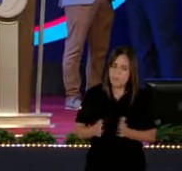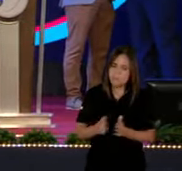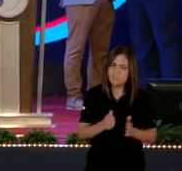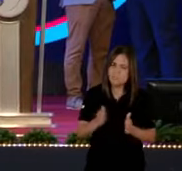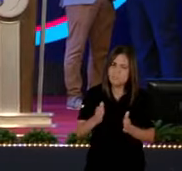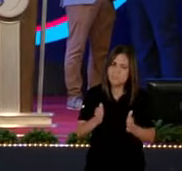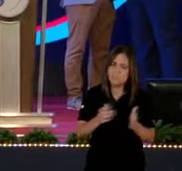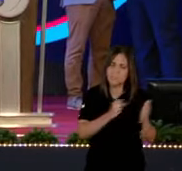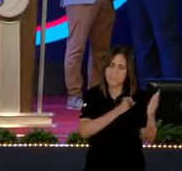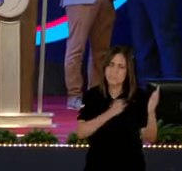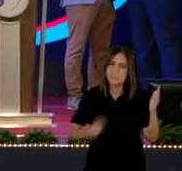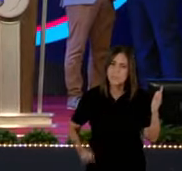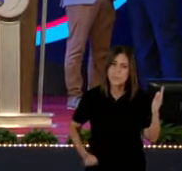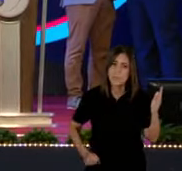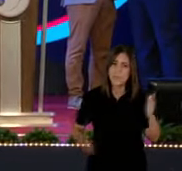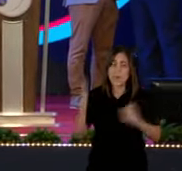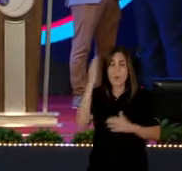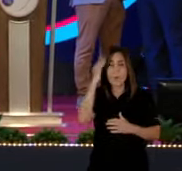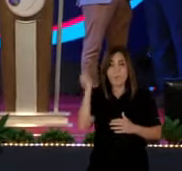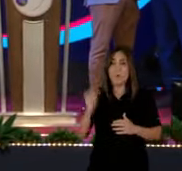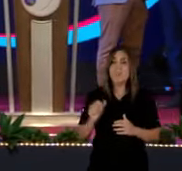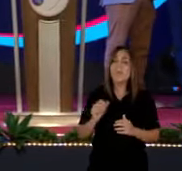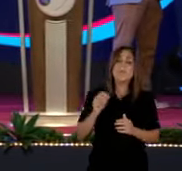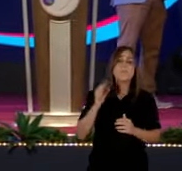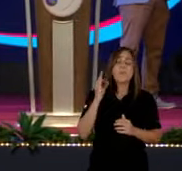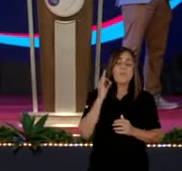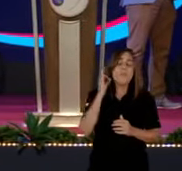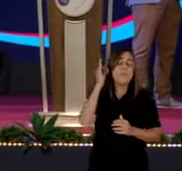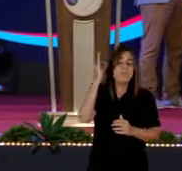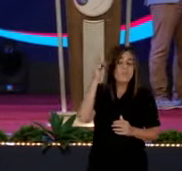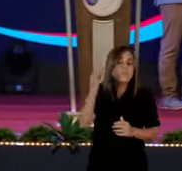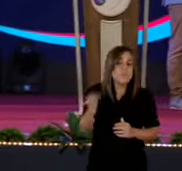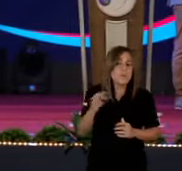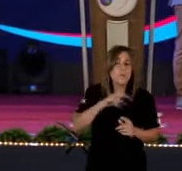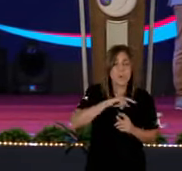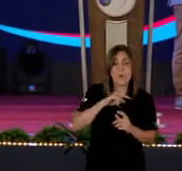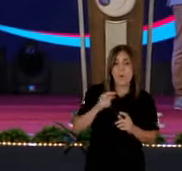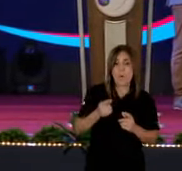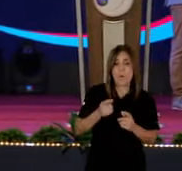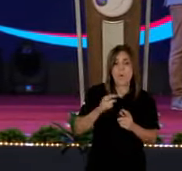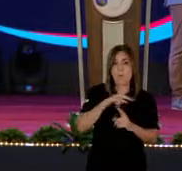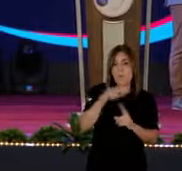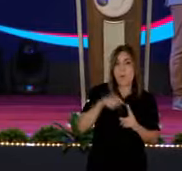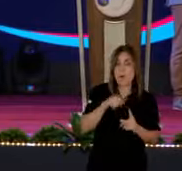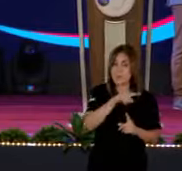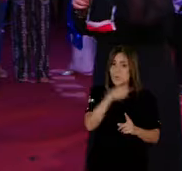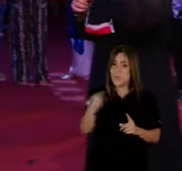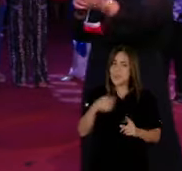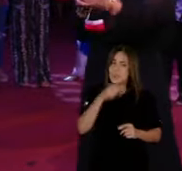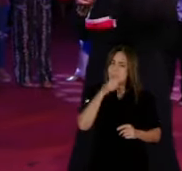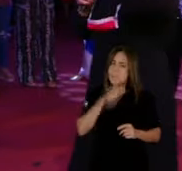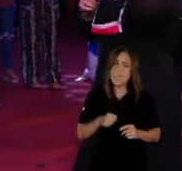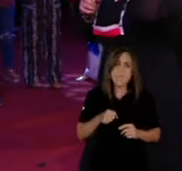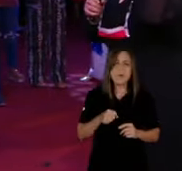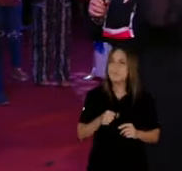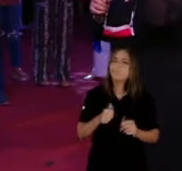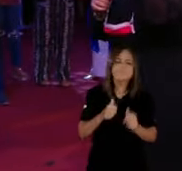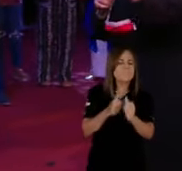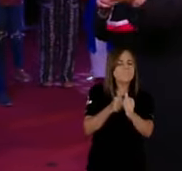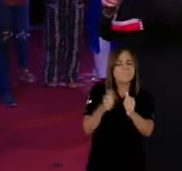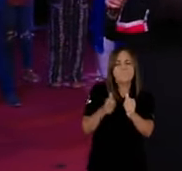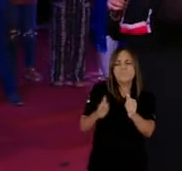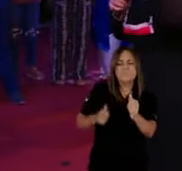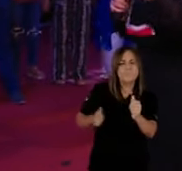cuando sean adultos, no se apartarán. Hay una promesa, Señor amado, que tú los vas a cuidar. Tú cuidas